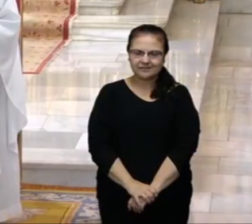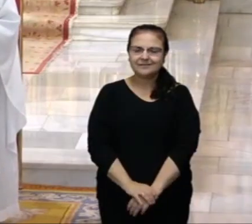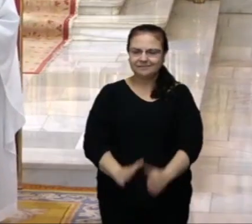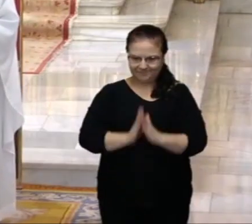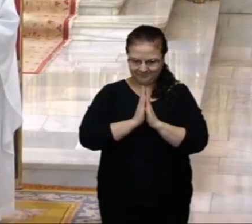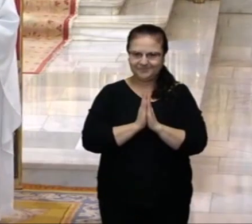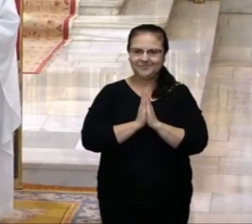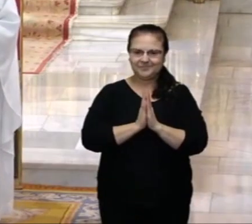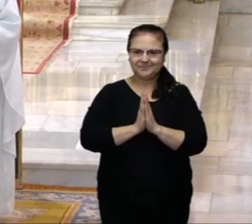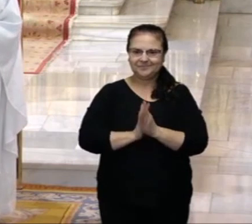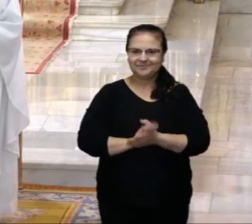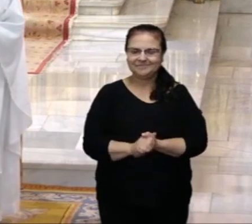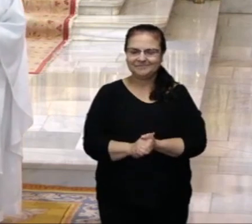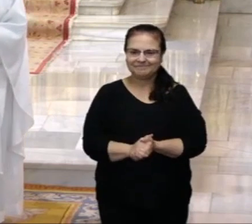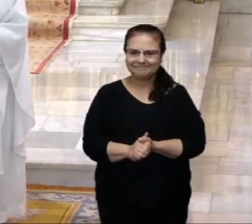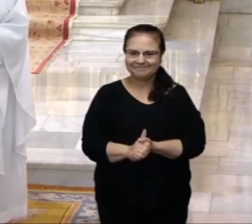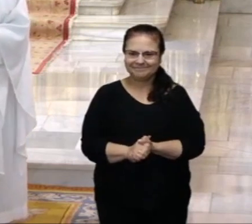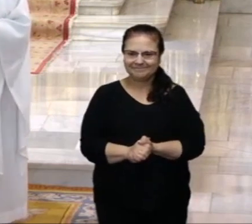Oremos.